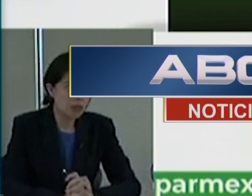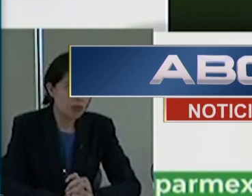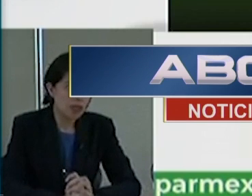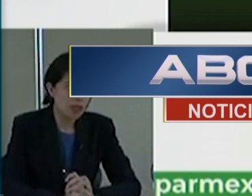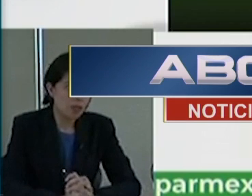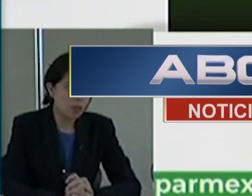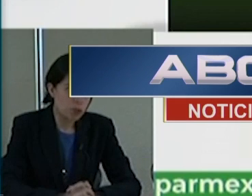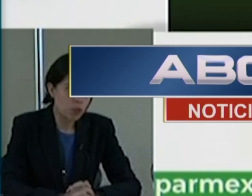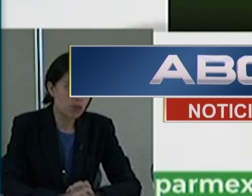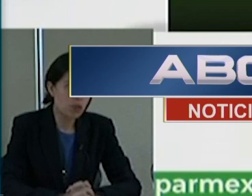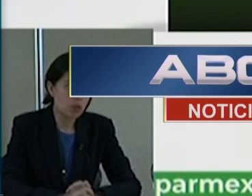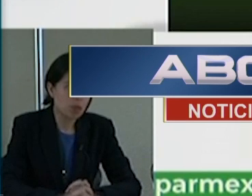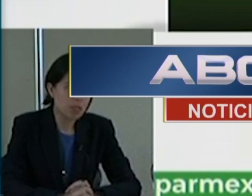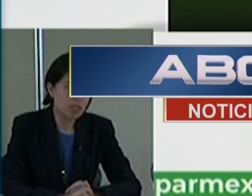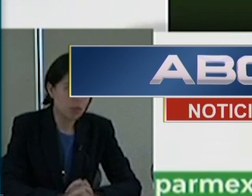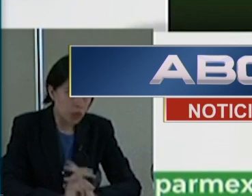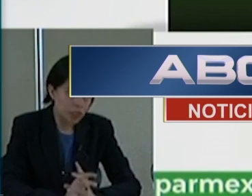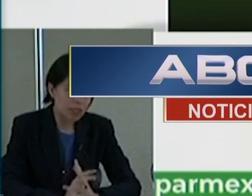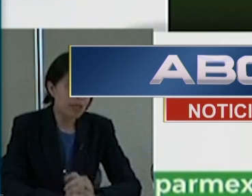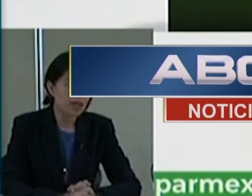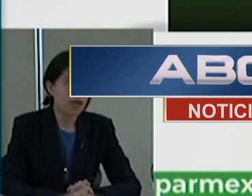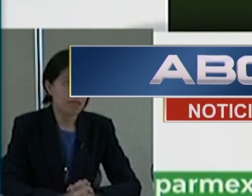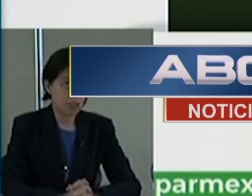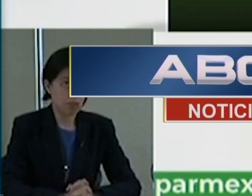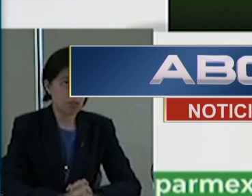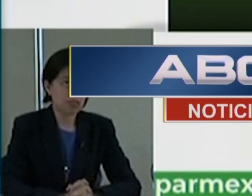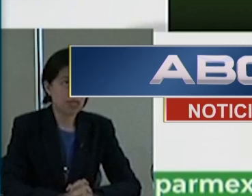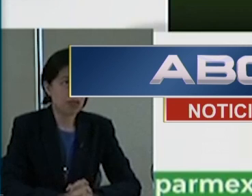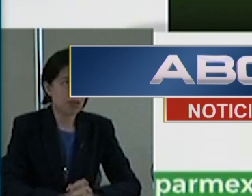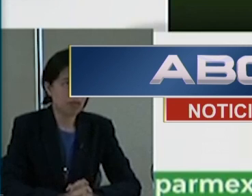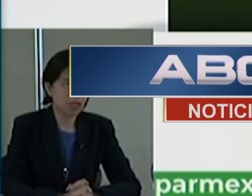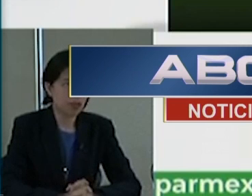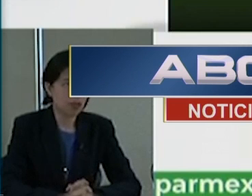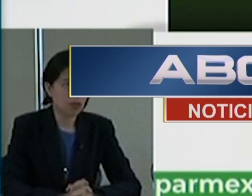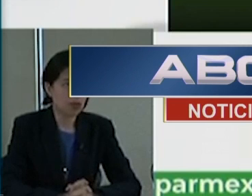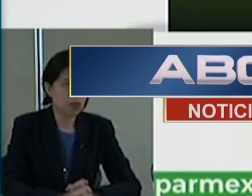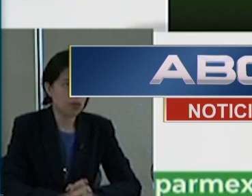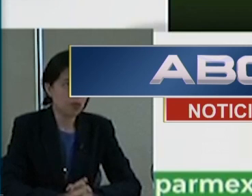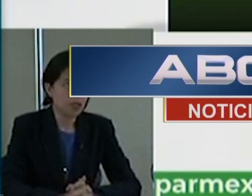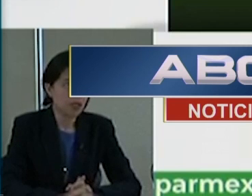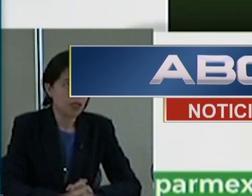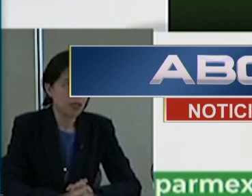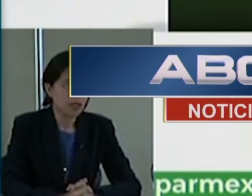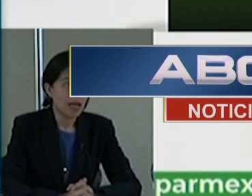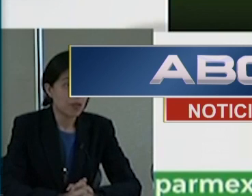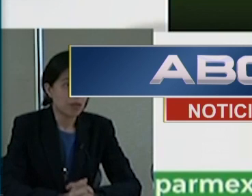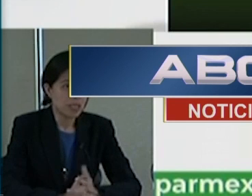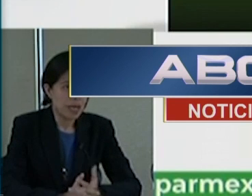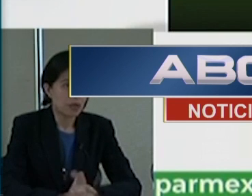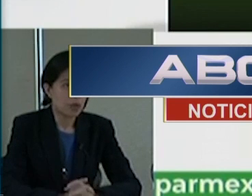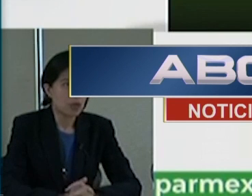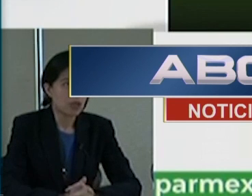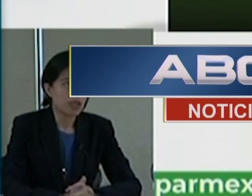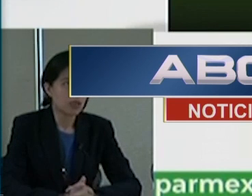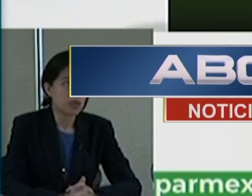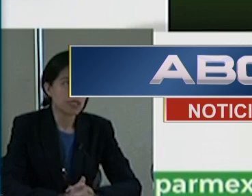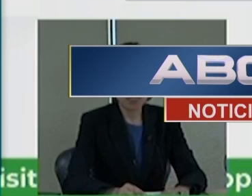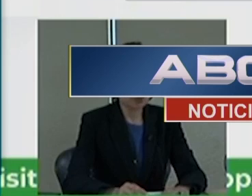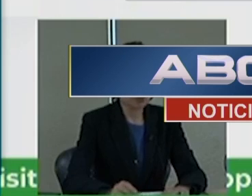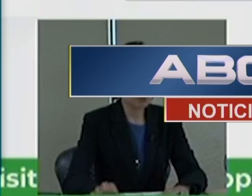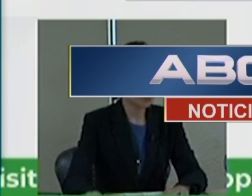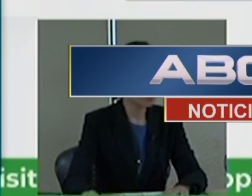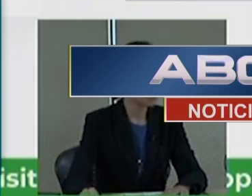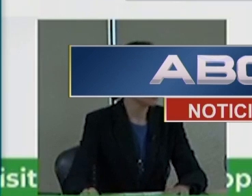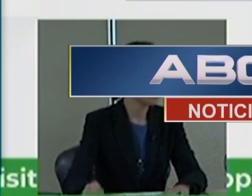explica que de manera anónima se pregunta a los socios y durante el último año algún servidor público tercera persona o coyote